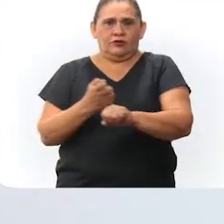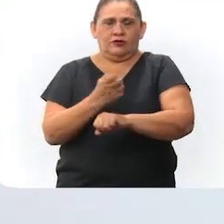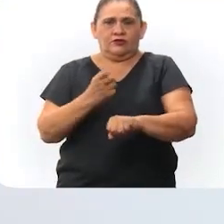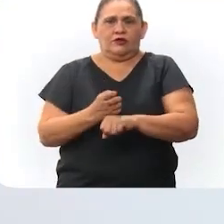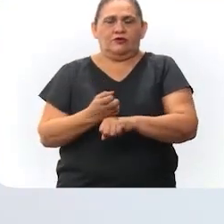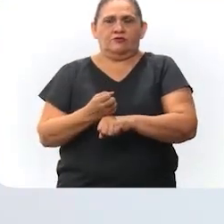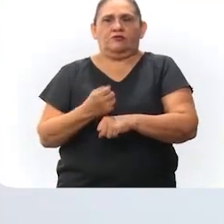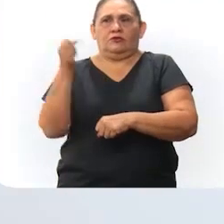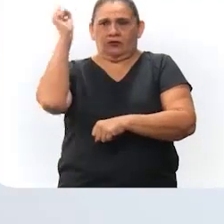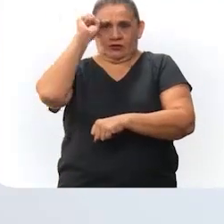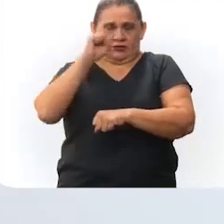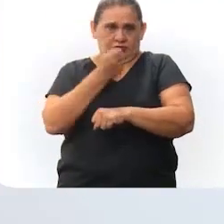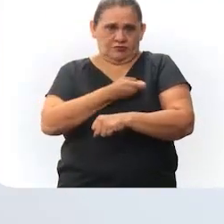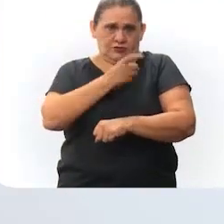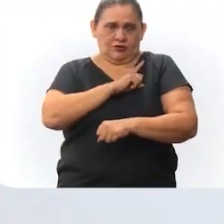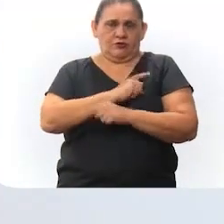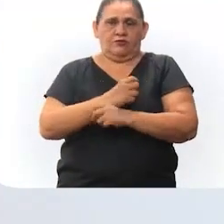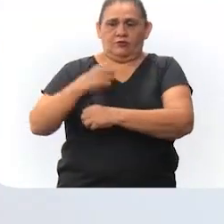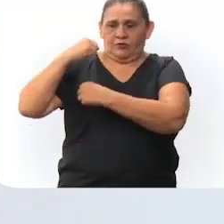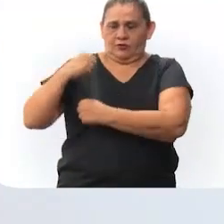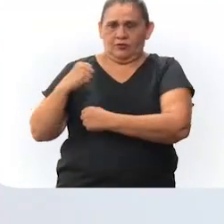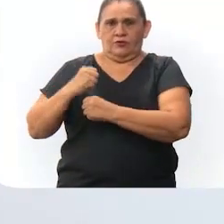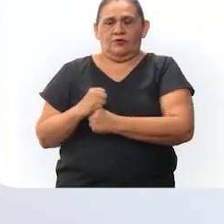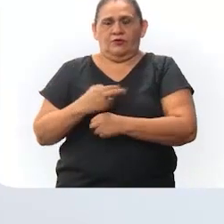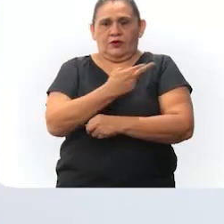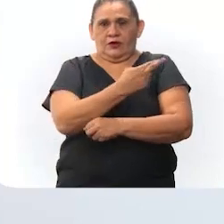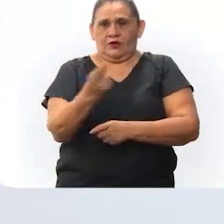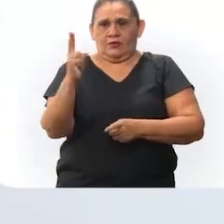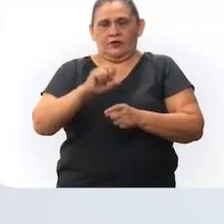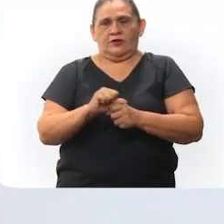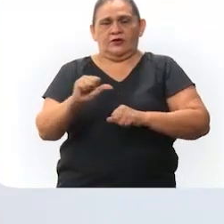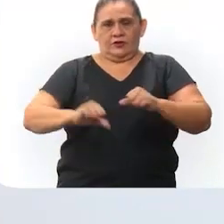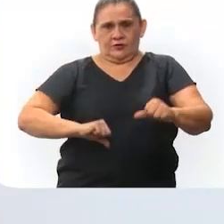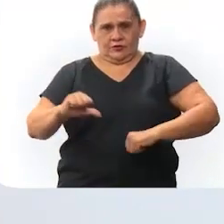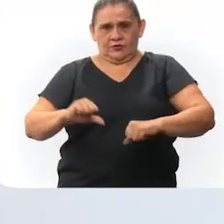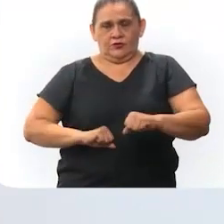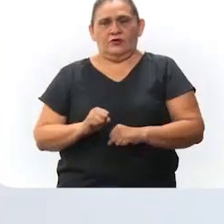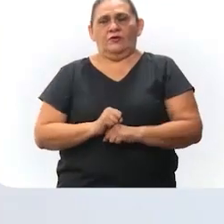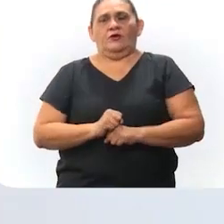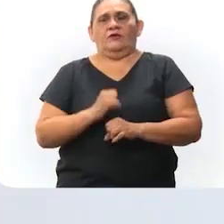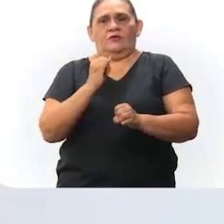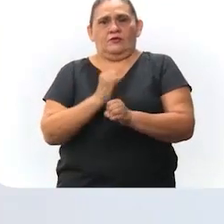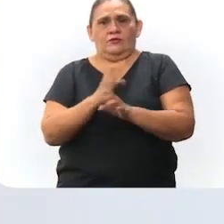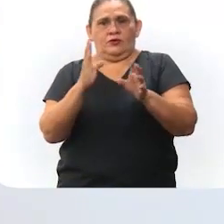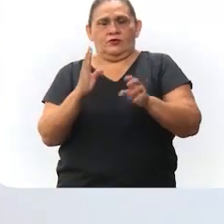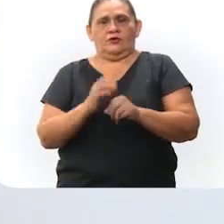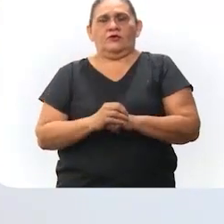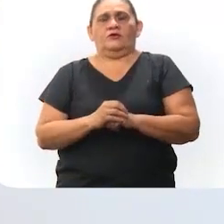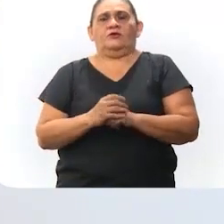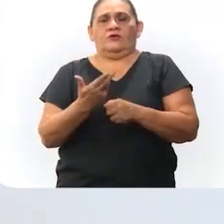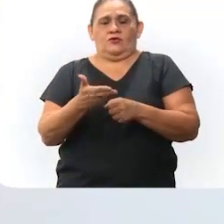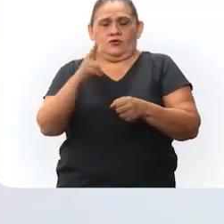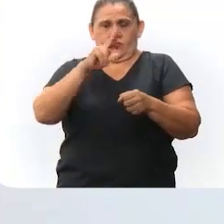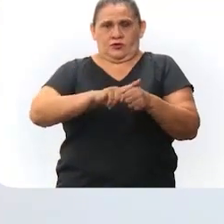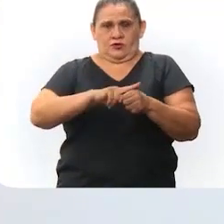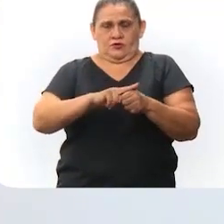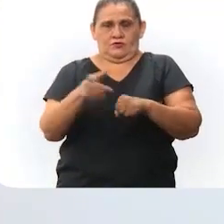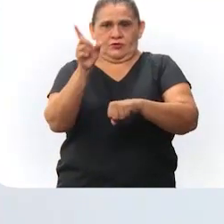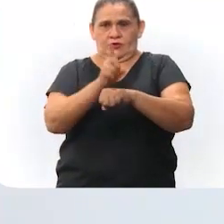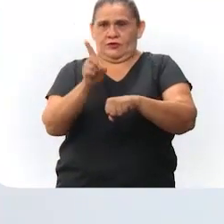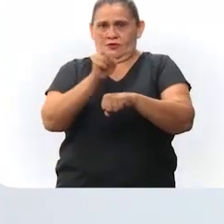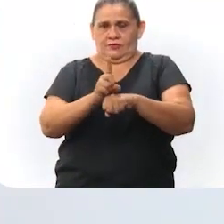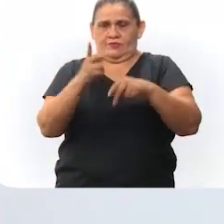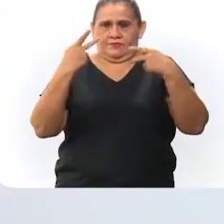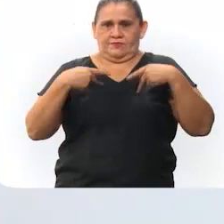Fuerzas Armadas. Como se ha señalado, en la reapertura económica, los datos más importantes son la ocupación hospitalaria y los ingresos